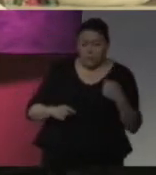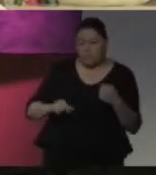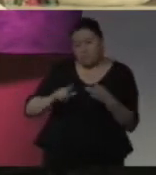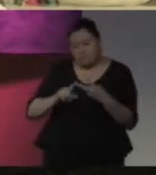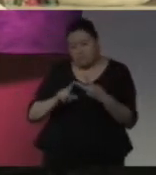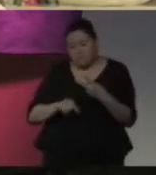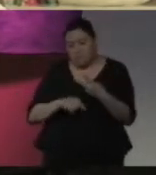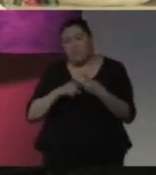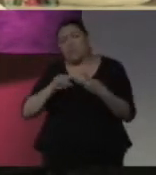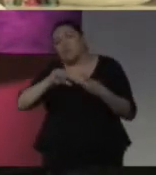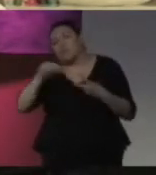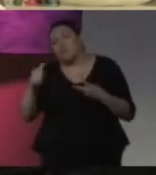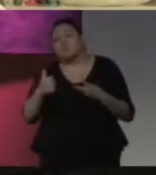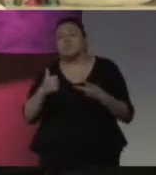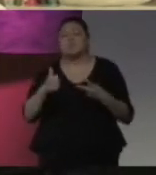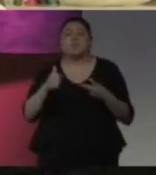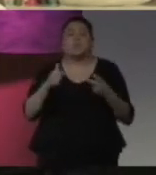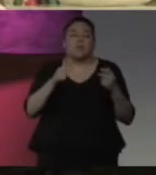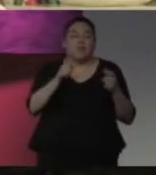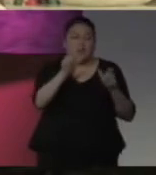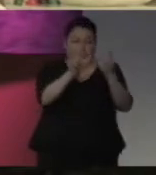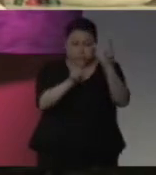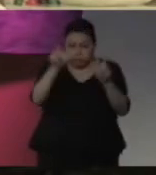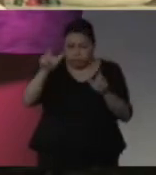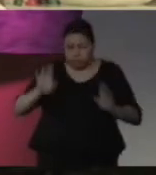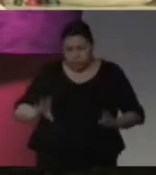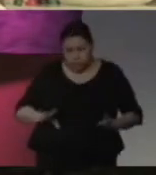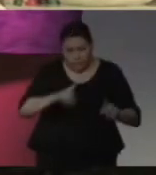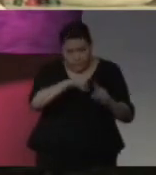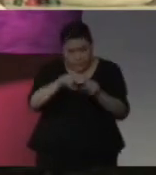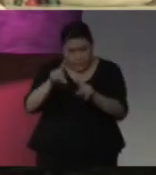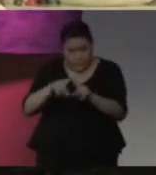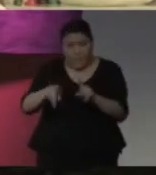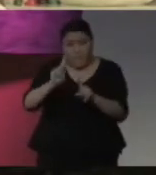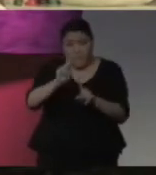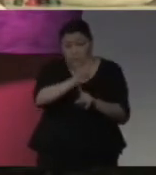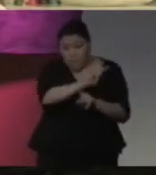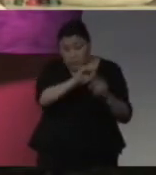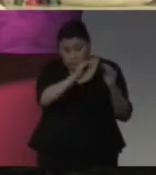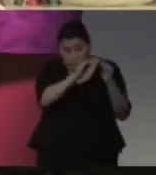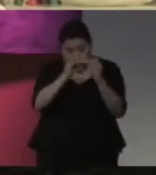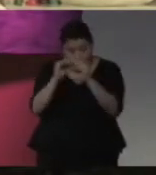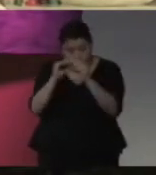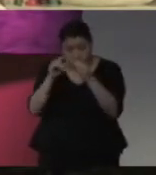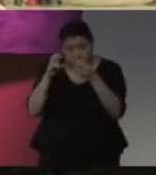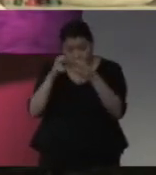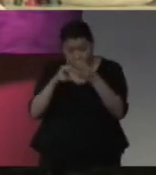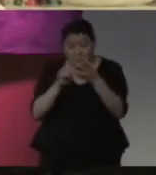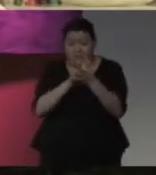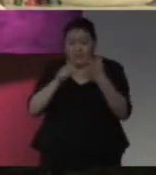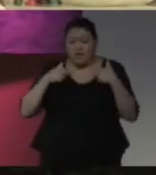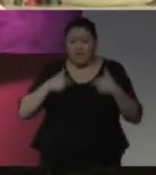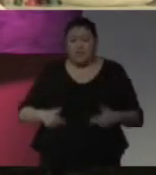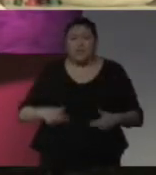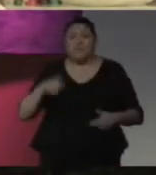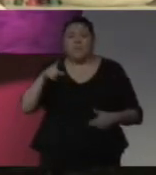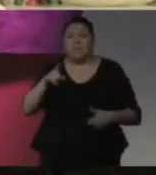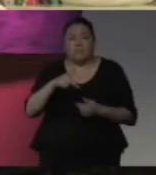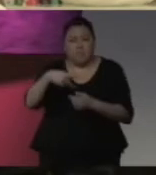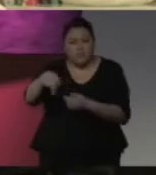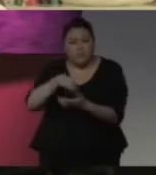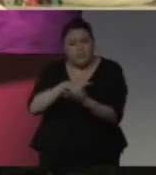diferencia y cómo estos reformulan los conceptos de derechos humanos de los pueblos